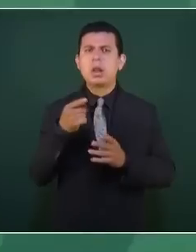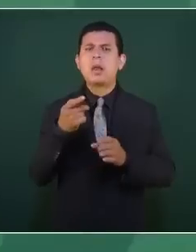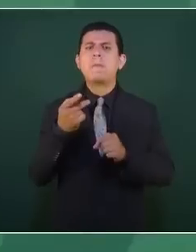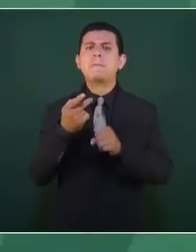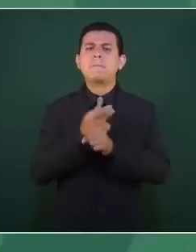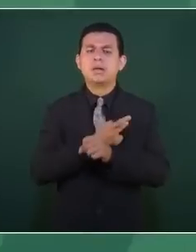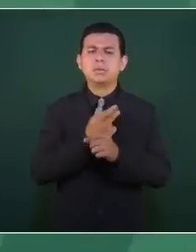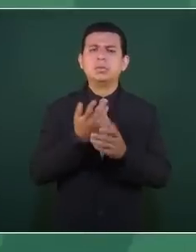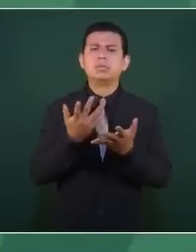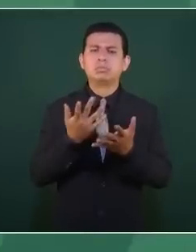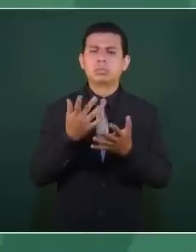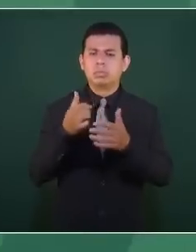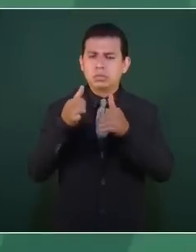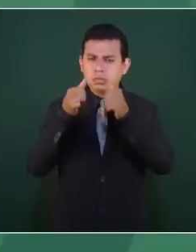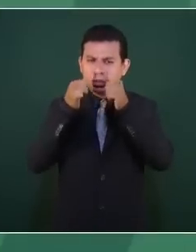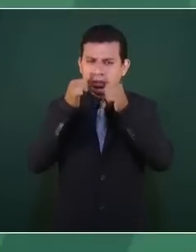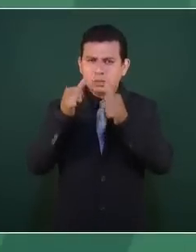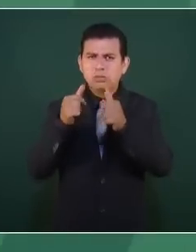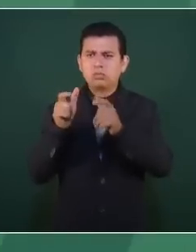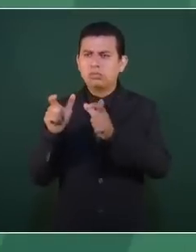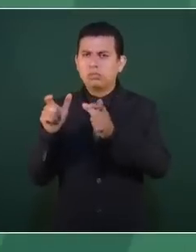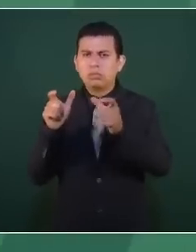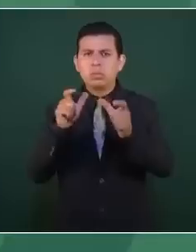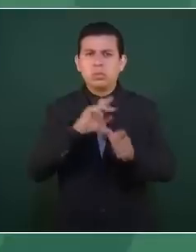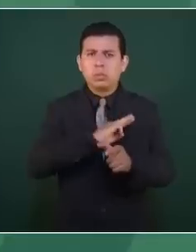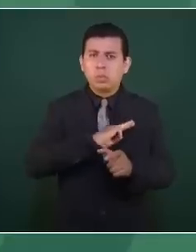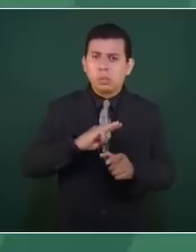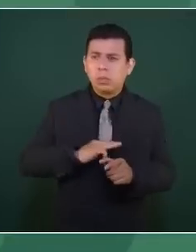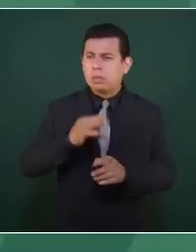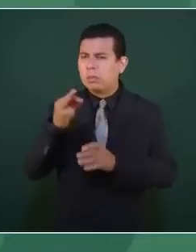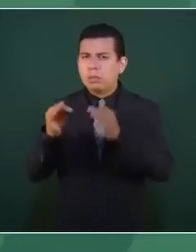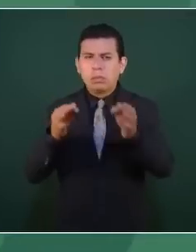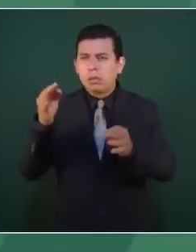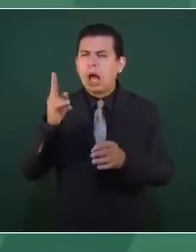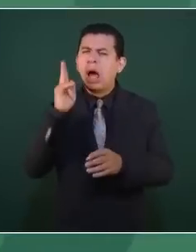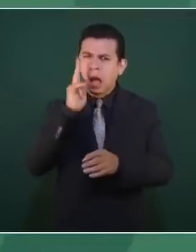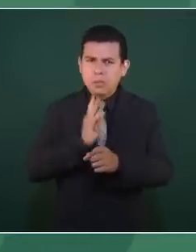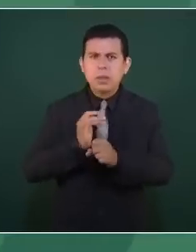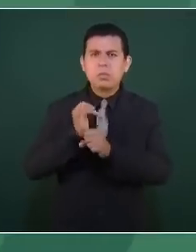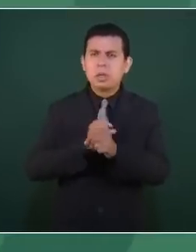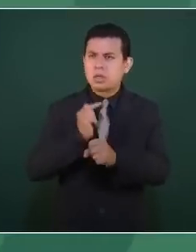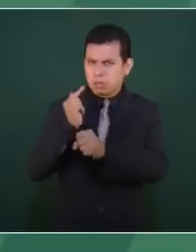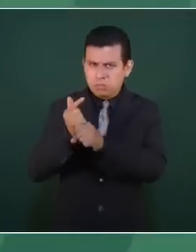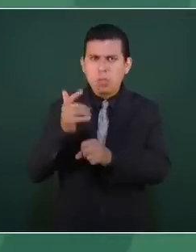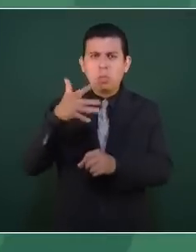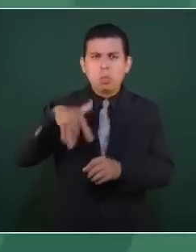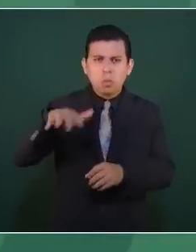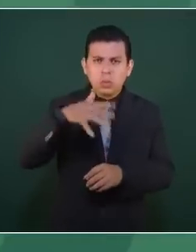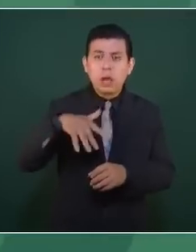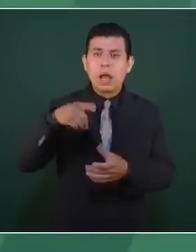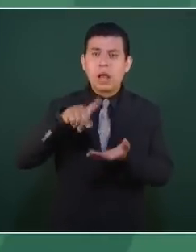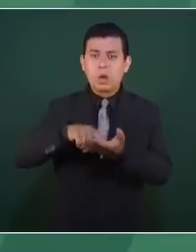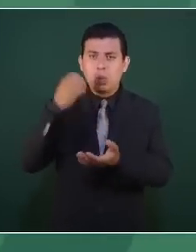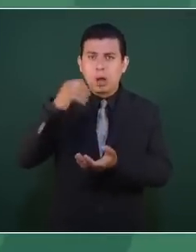vacunación en todos los municipios rurales de